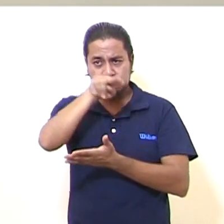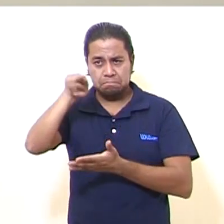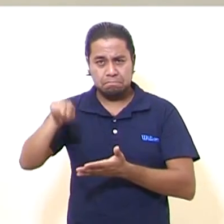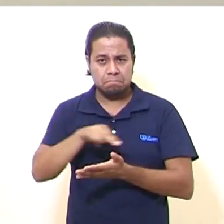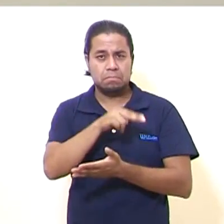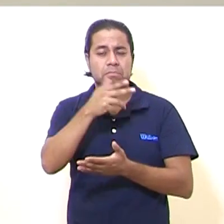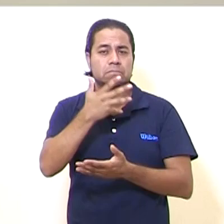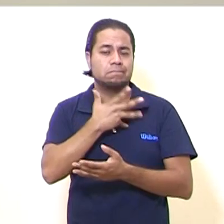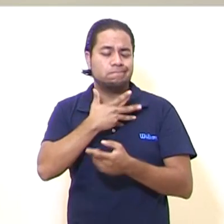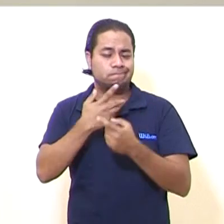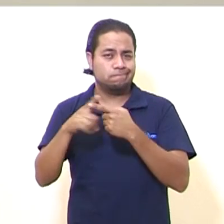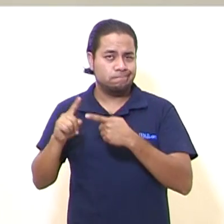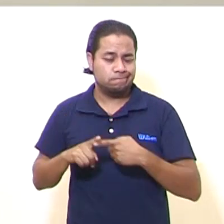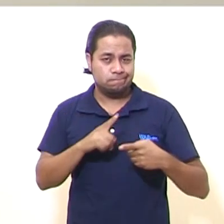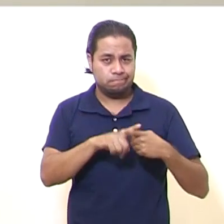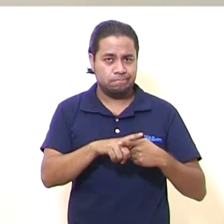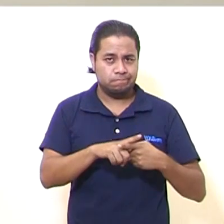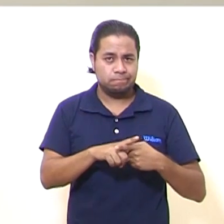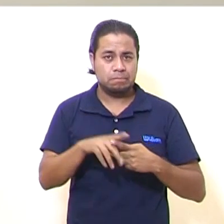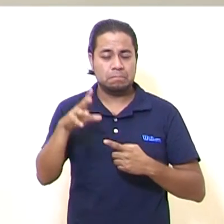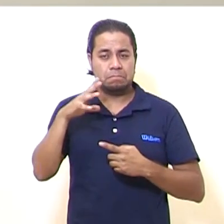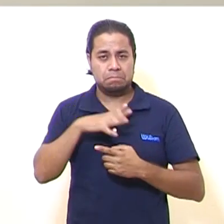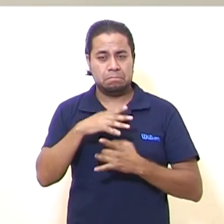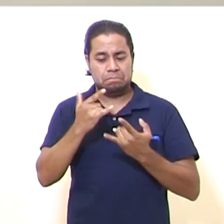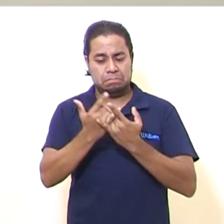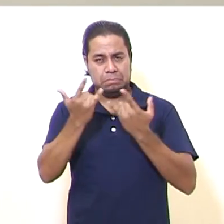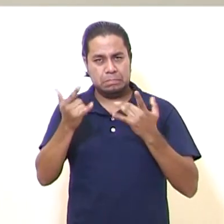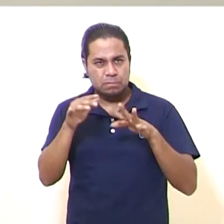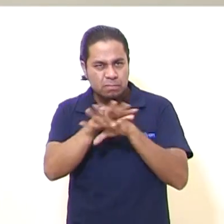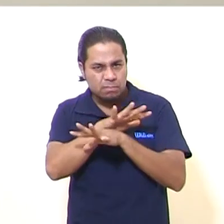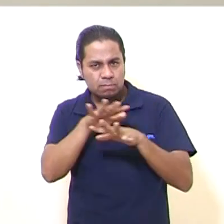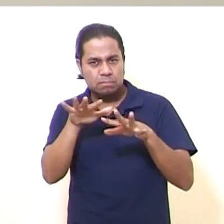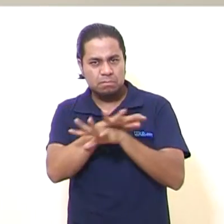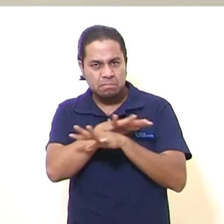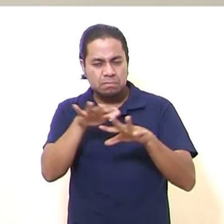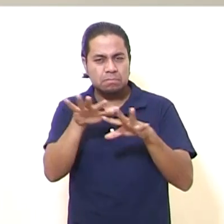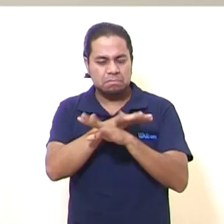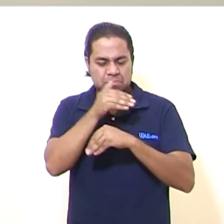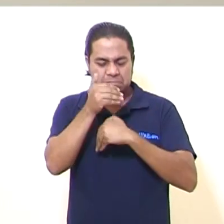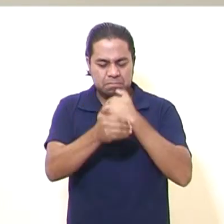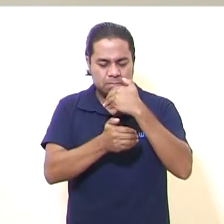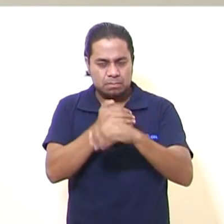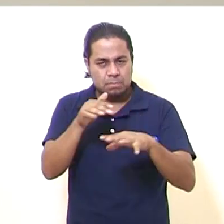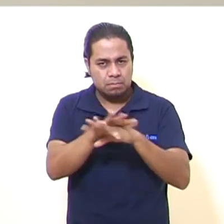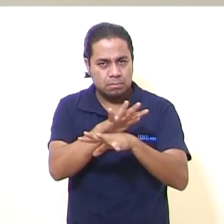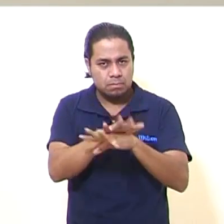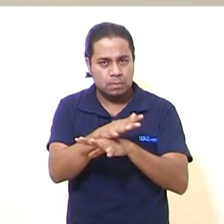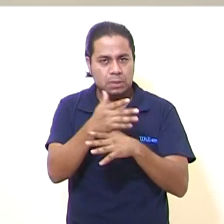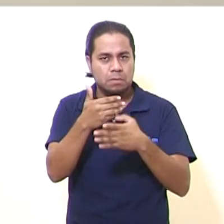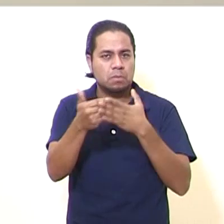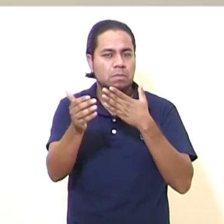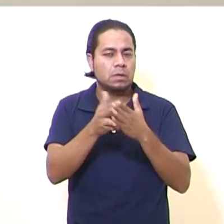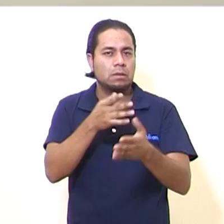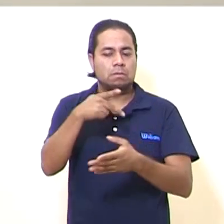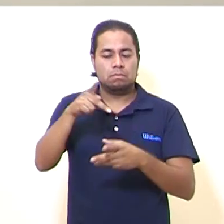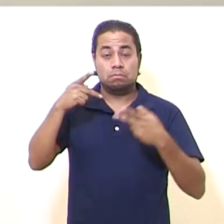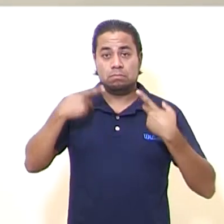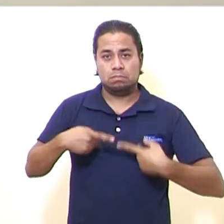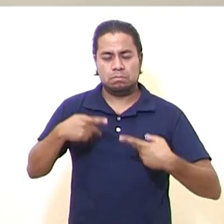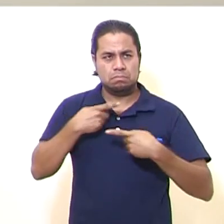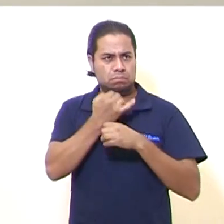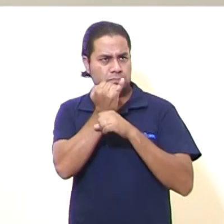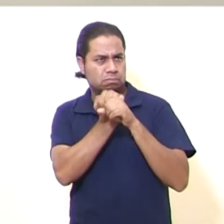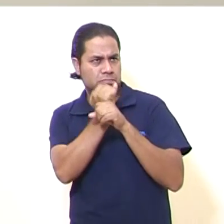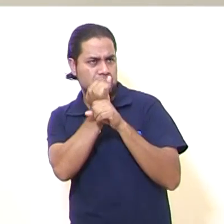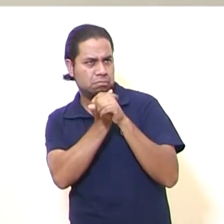pinturas tuvieron a lo largo de la historia modificaciones, pero las personas que investigan le